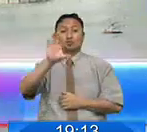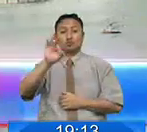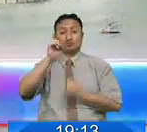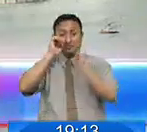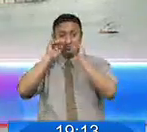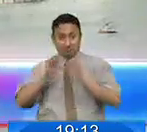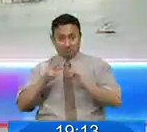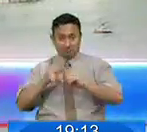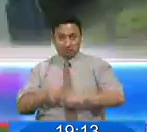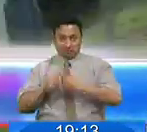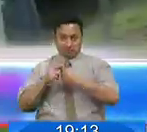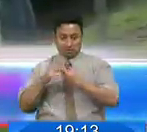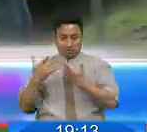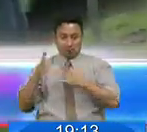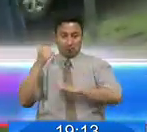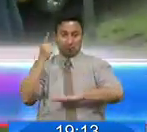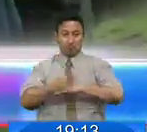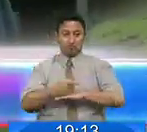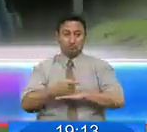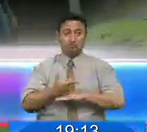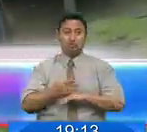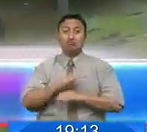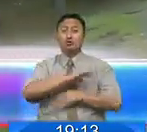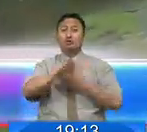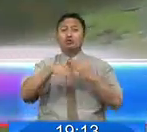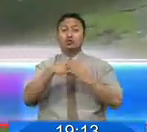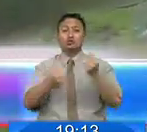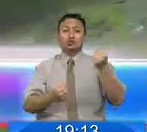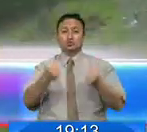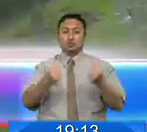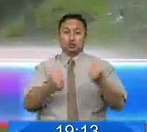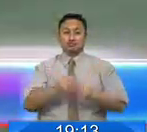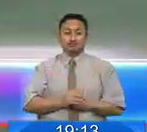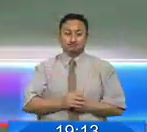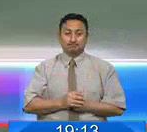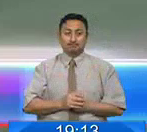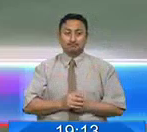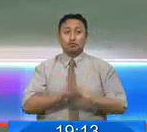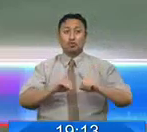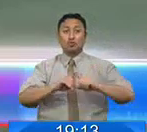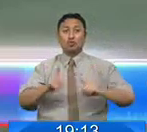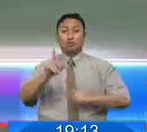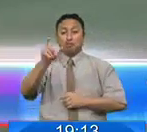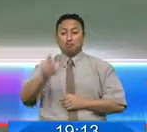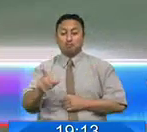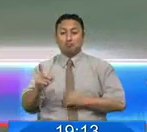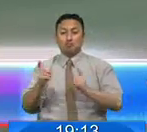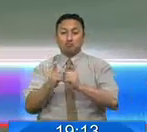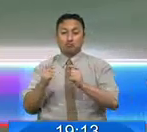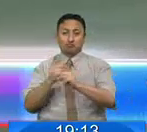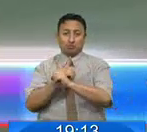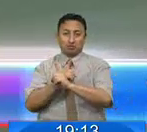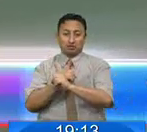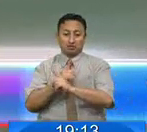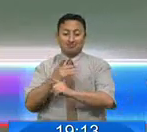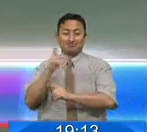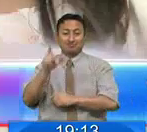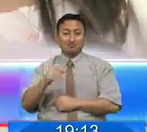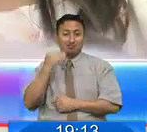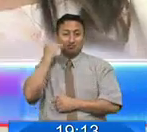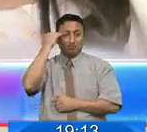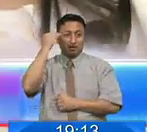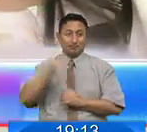septiembre está disposición incluye a todos los vehículos de la ciudad exceptuando a las personas con discapacidad y adultos mayores